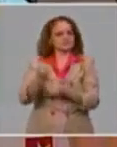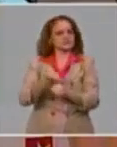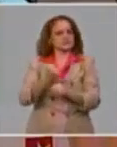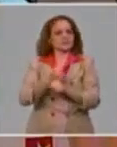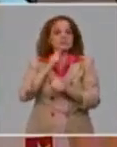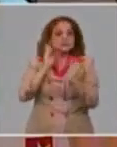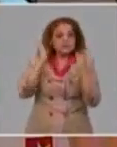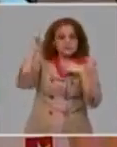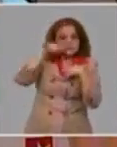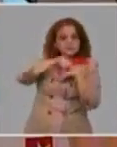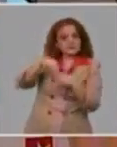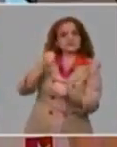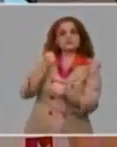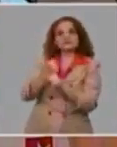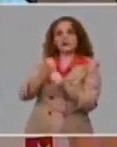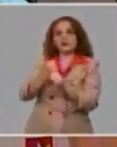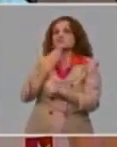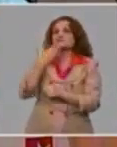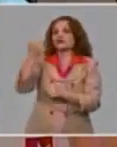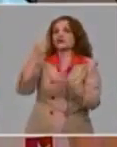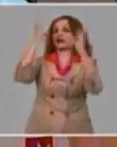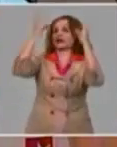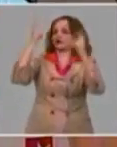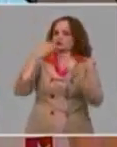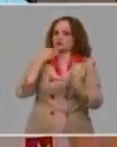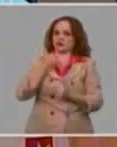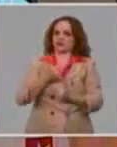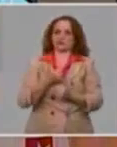podido inclusive lograr mejores resultados.